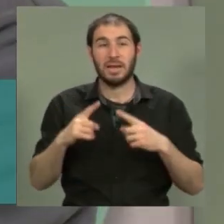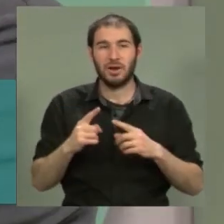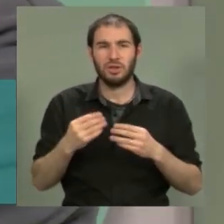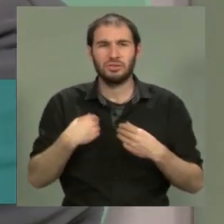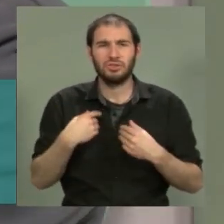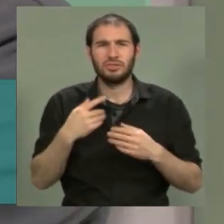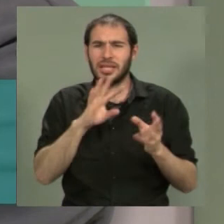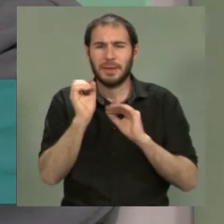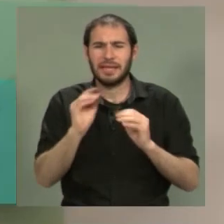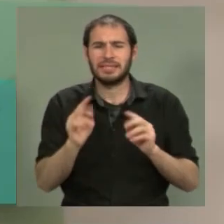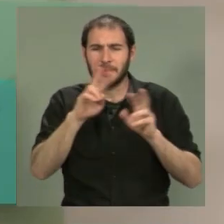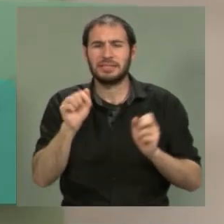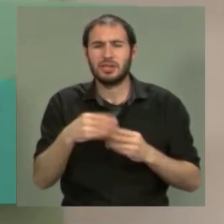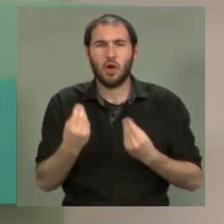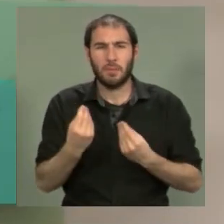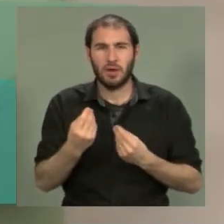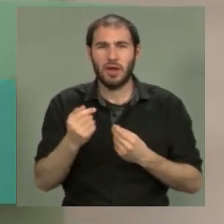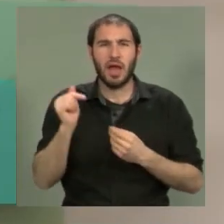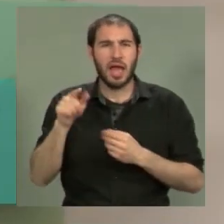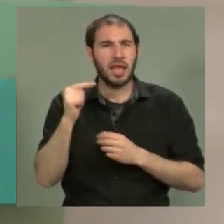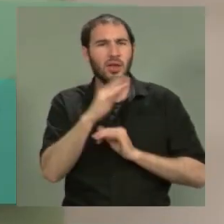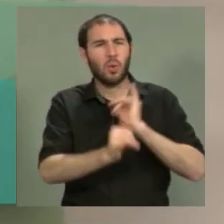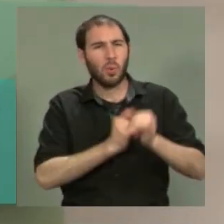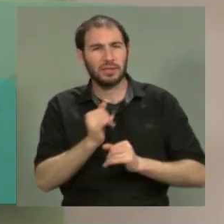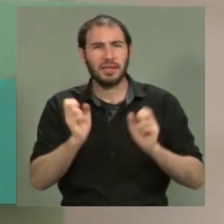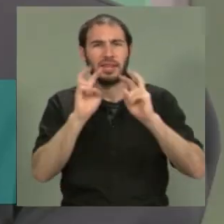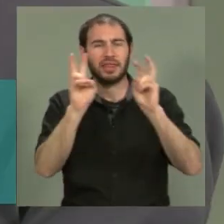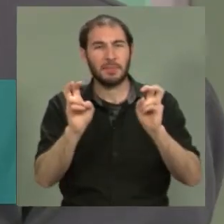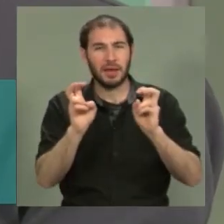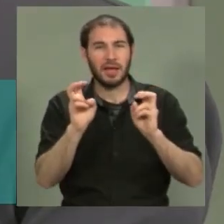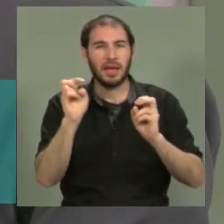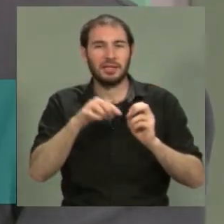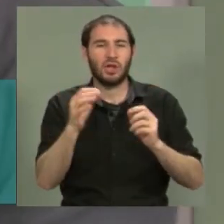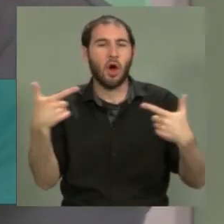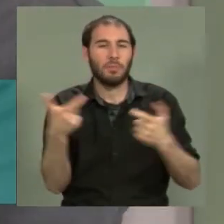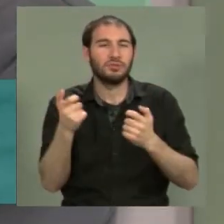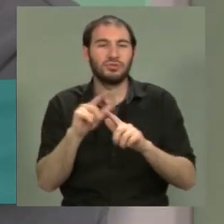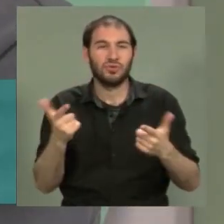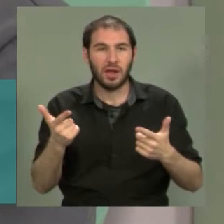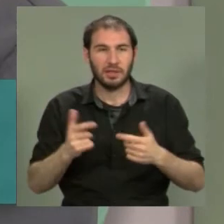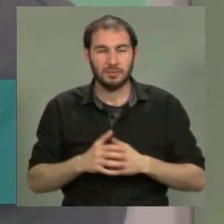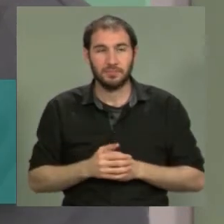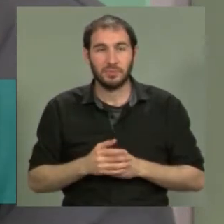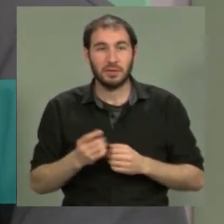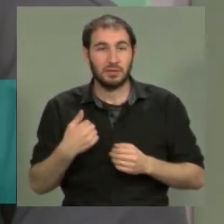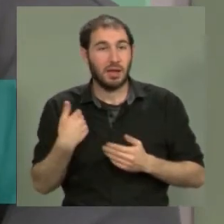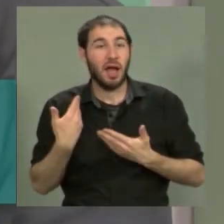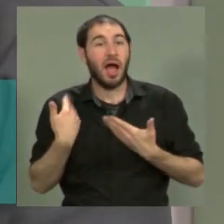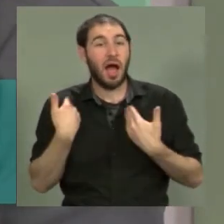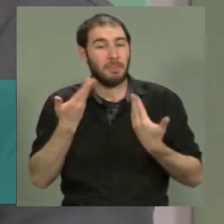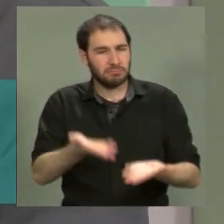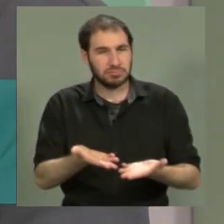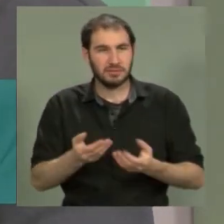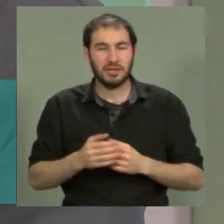Entonces, él está planteando ahí como no hay una contraposición. Y bueno, lo que yo traía como para aportar a esto